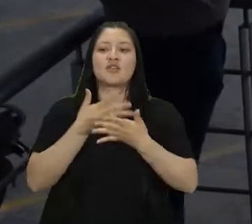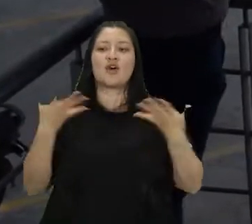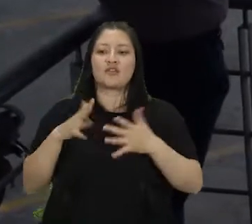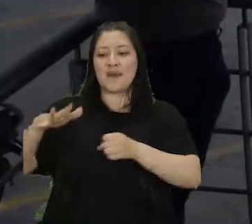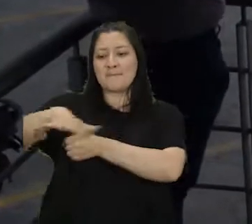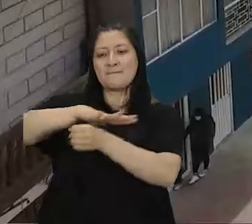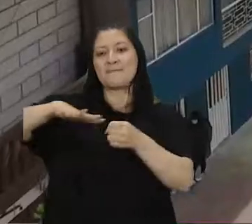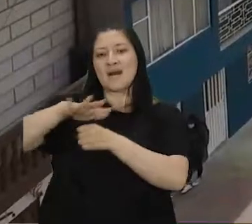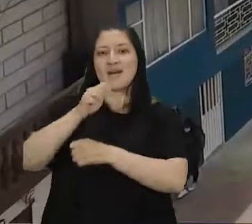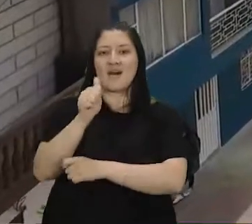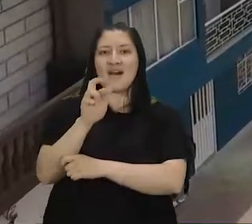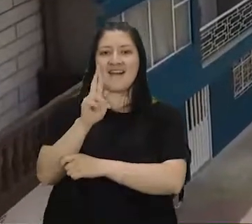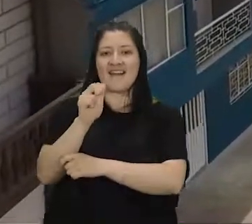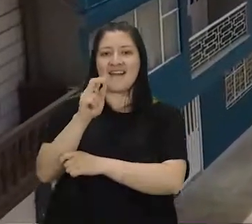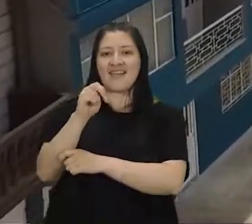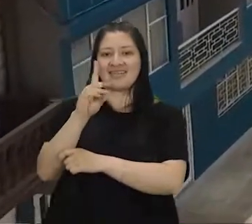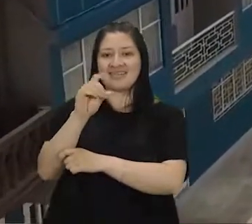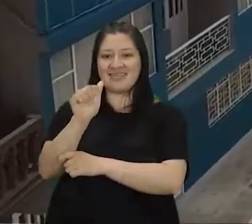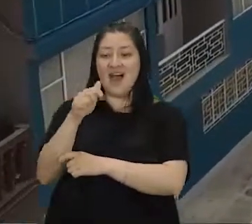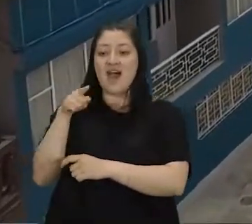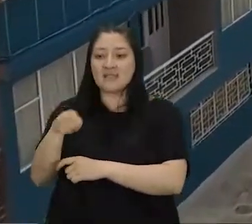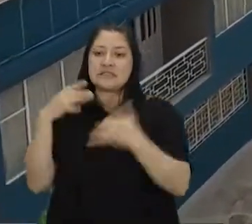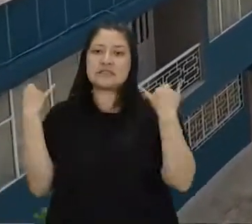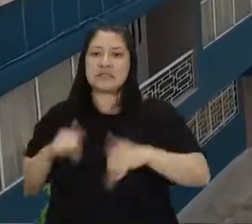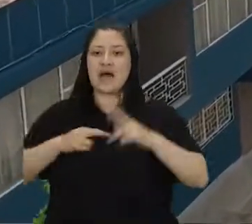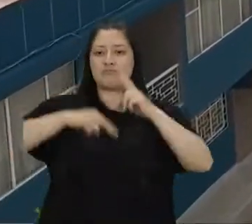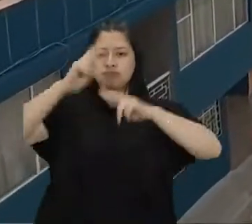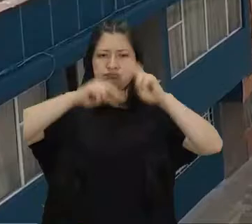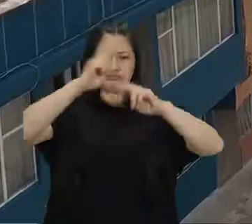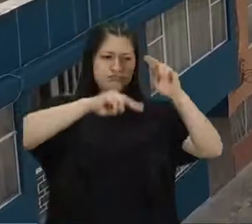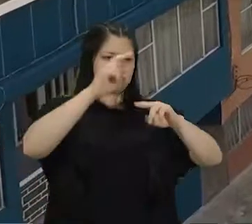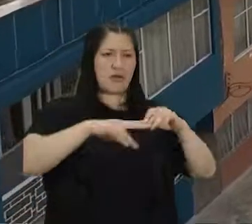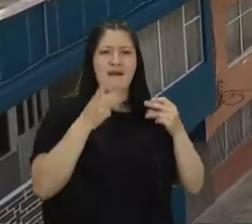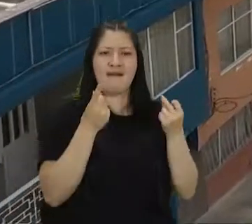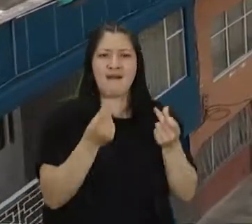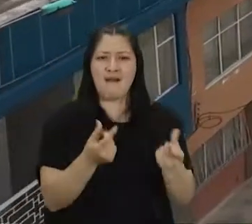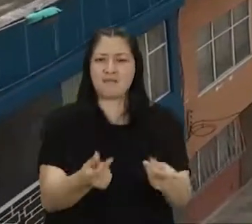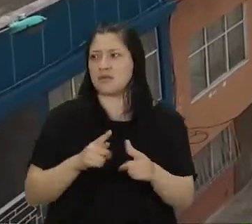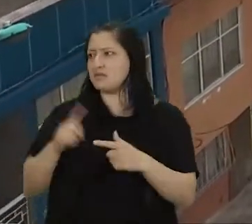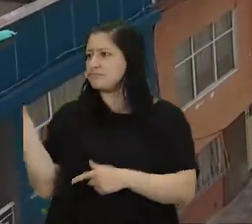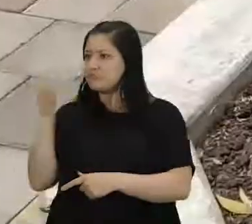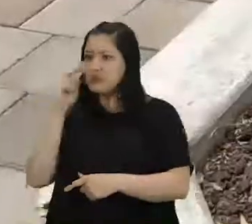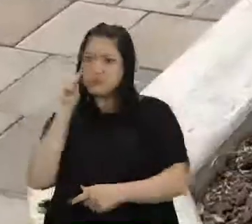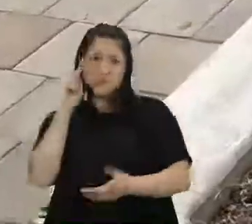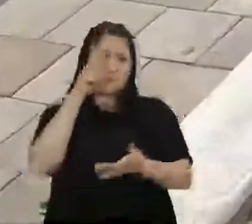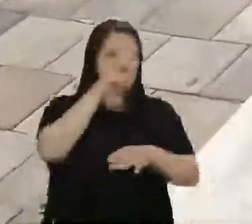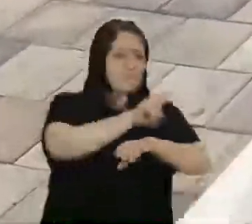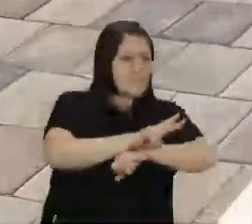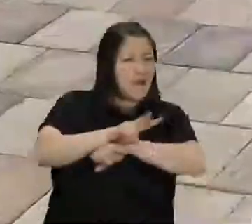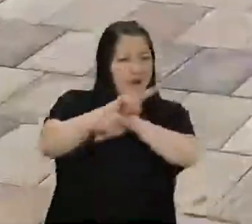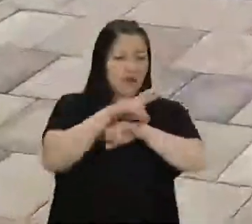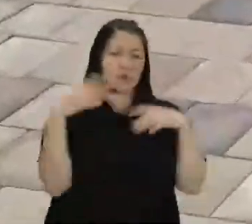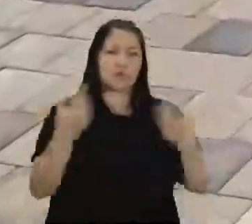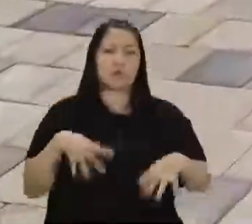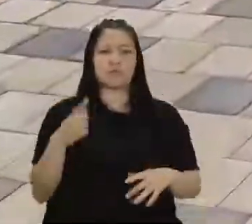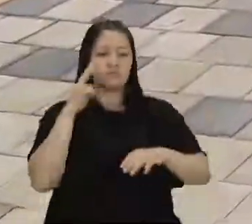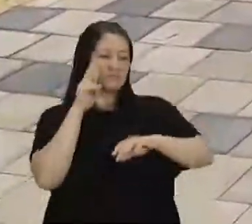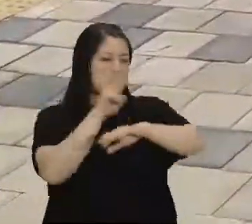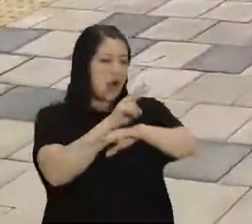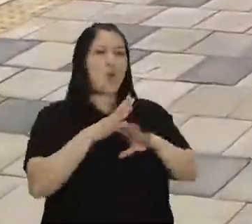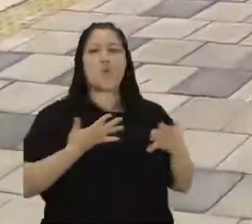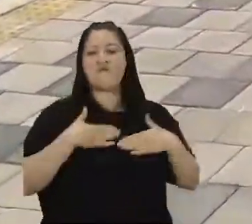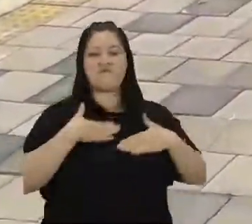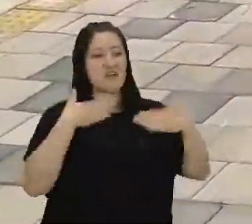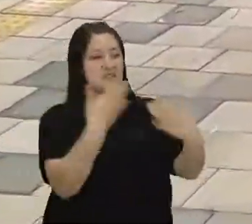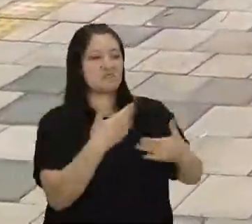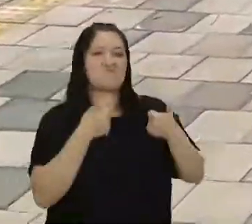el caso de Aranda. La segunda medida, observaron detenidamente el avance que hemos tenido con respecto a la implementación de